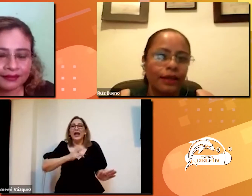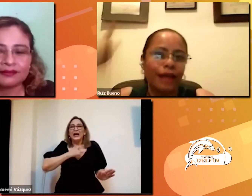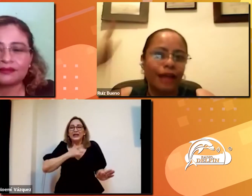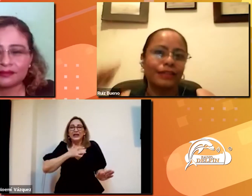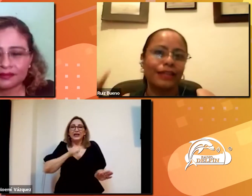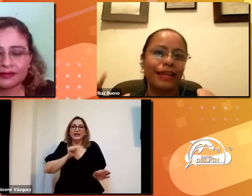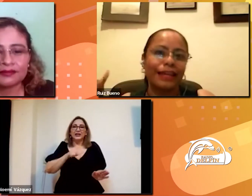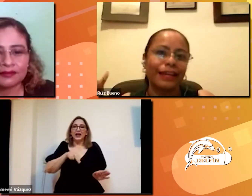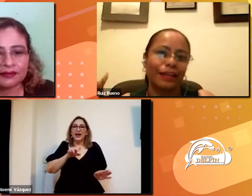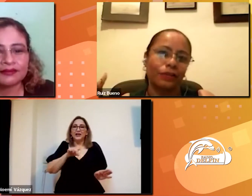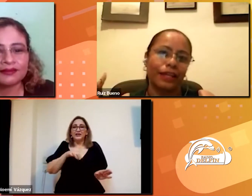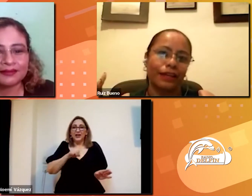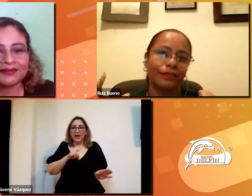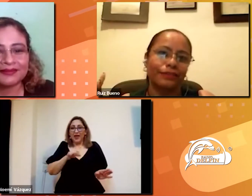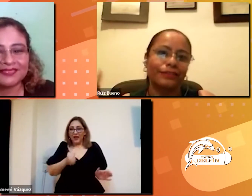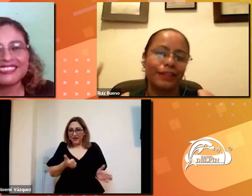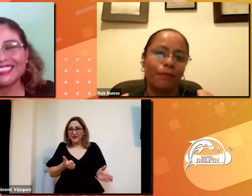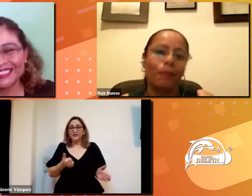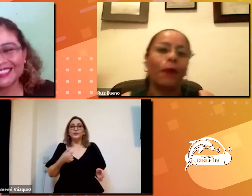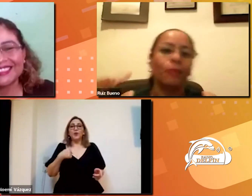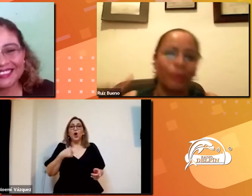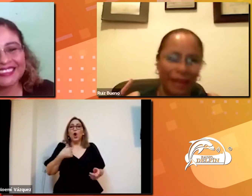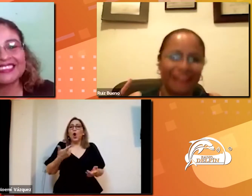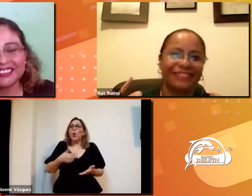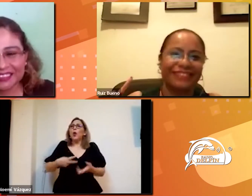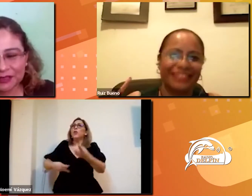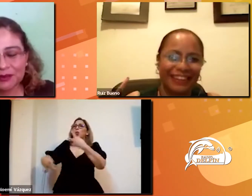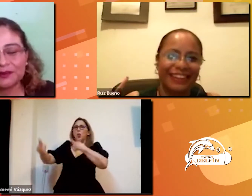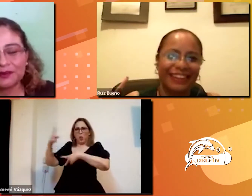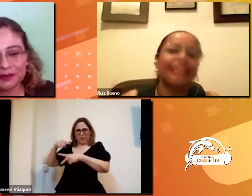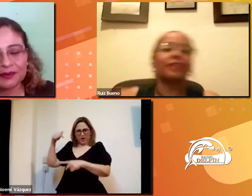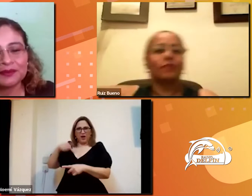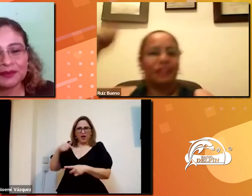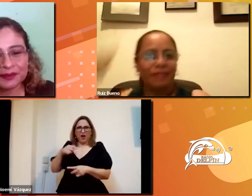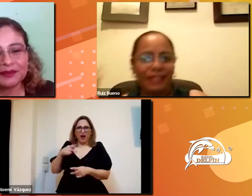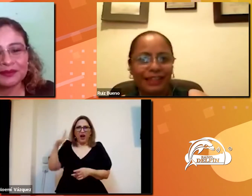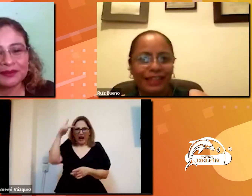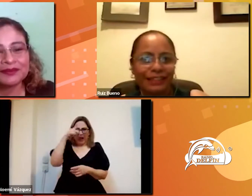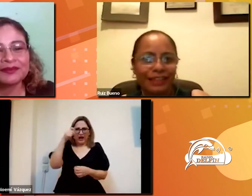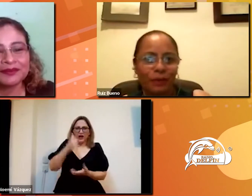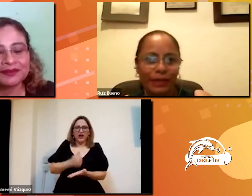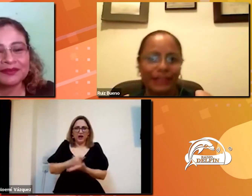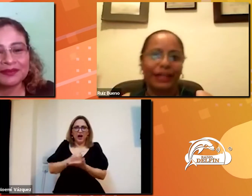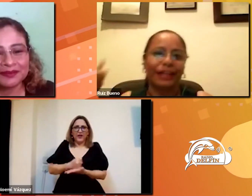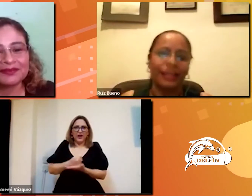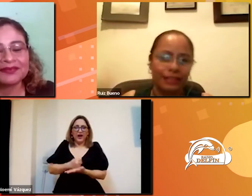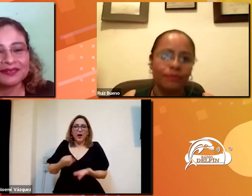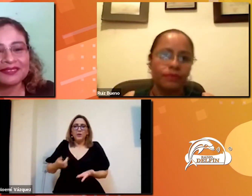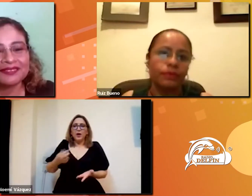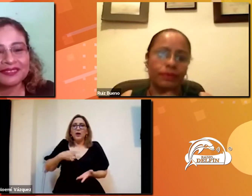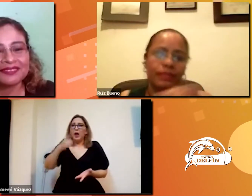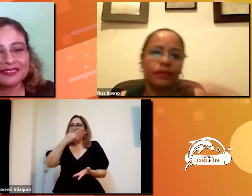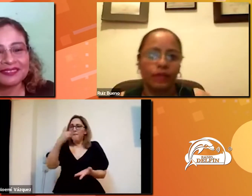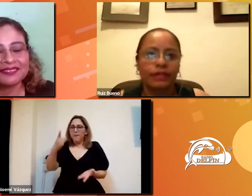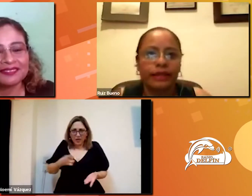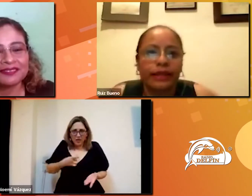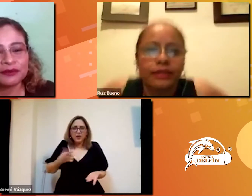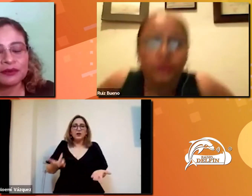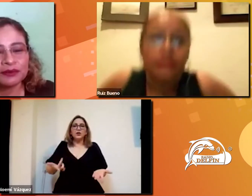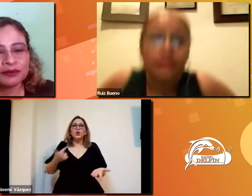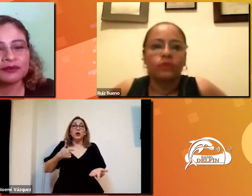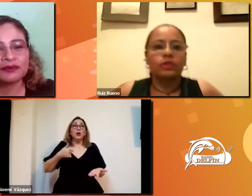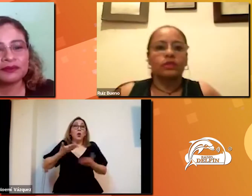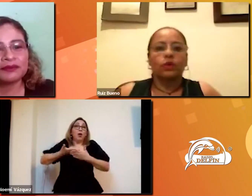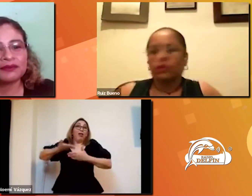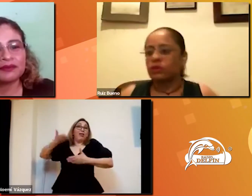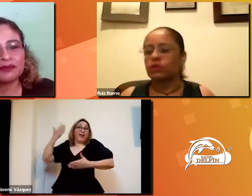ansiedad, atrás hay alguien que lo tiene, ya sea mamá o papá, ¿no? Y entonces, si te vas atrás, es la abuelita, y así revisando las